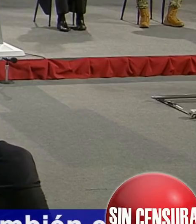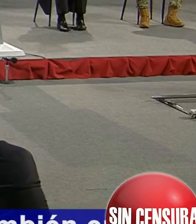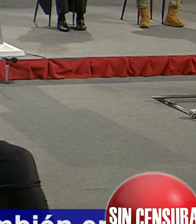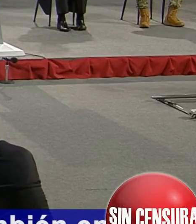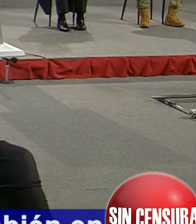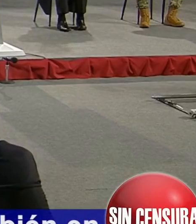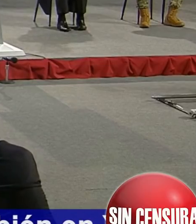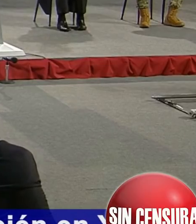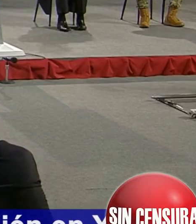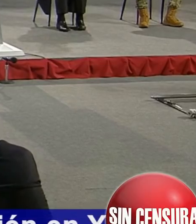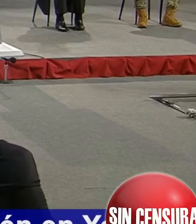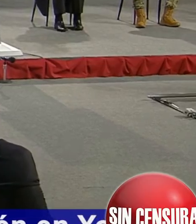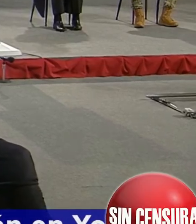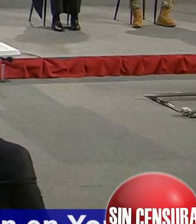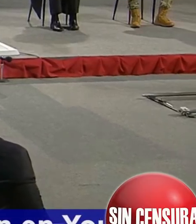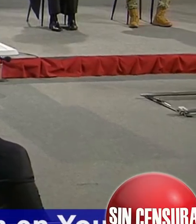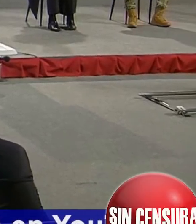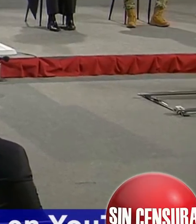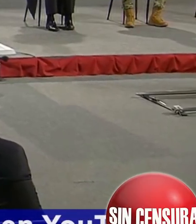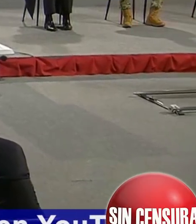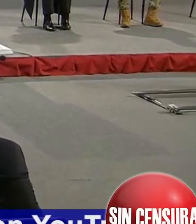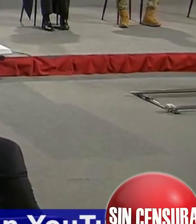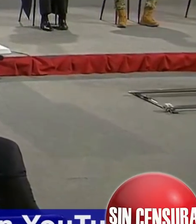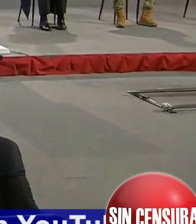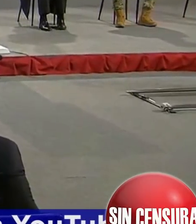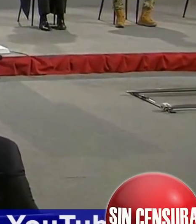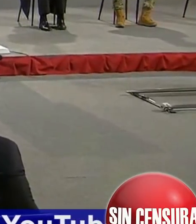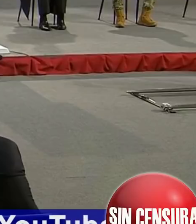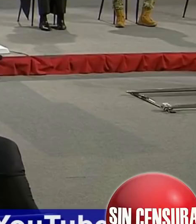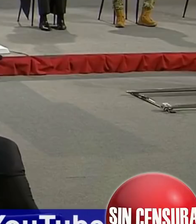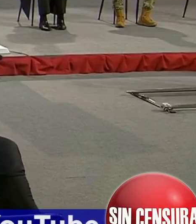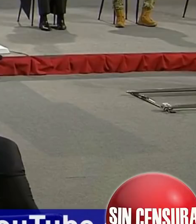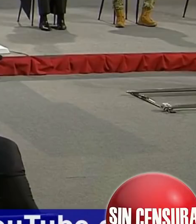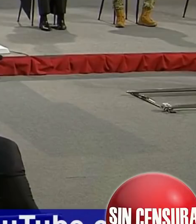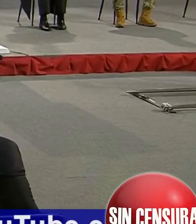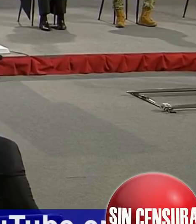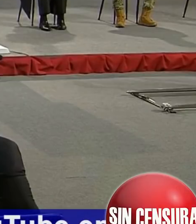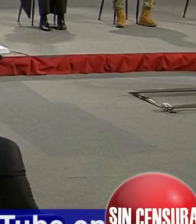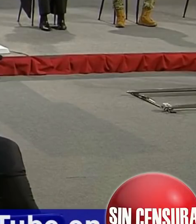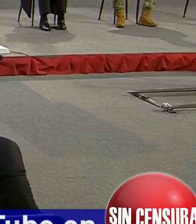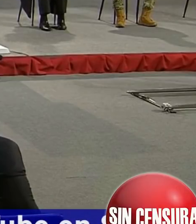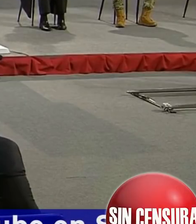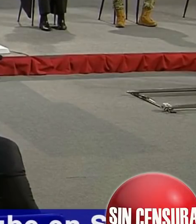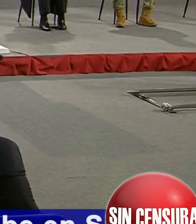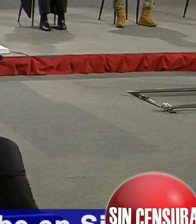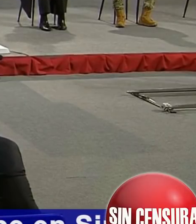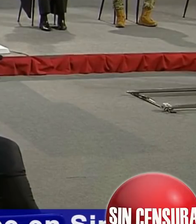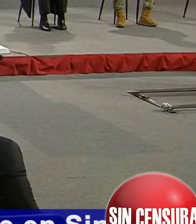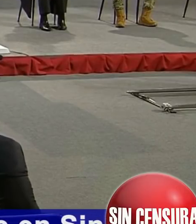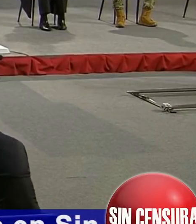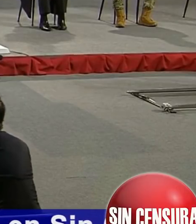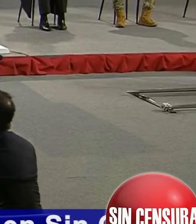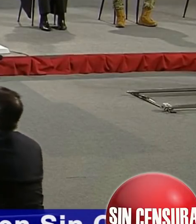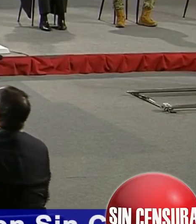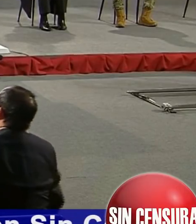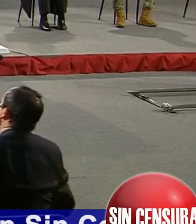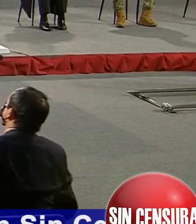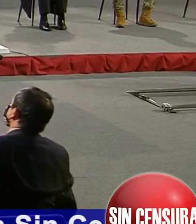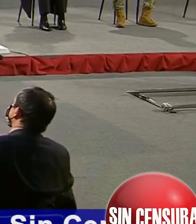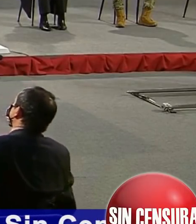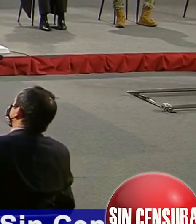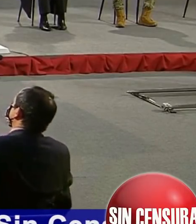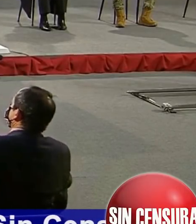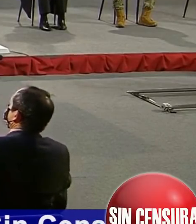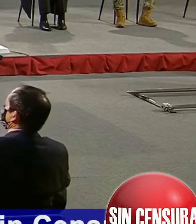antes de presentar las curvas y terminando con el tema de vacunación, comento en términos generales lo que hemos venido explicando, la panorámica del plan